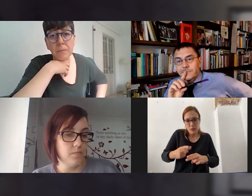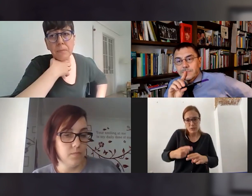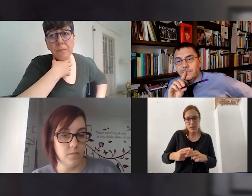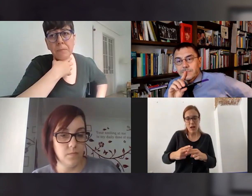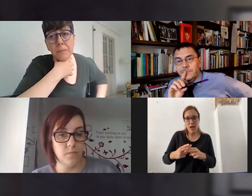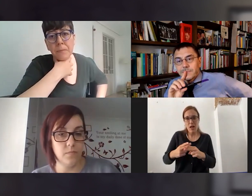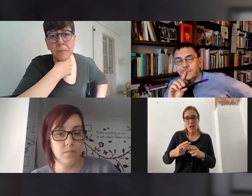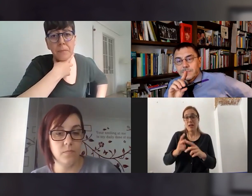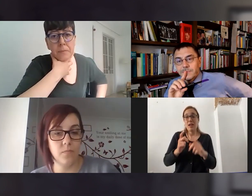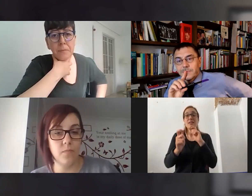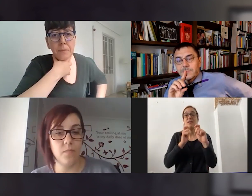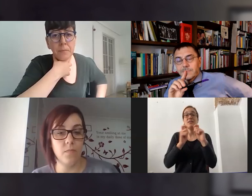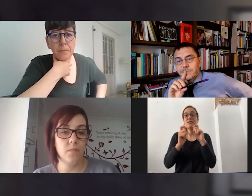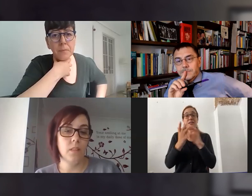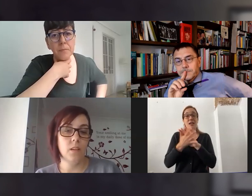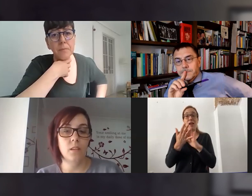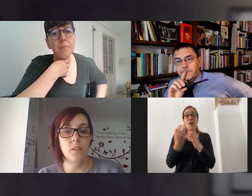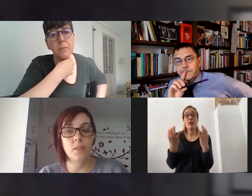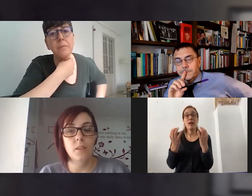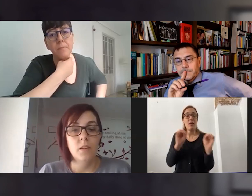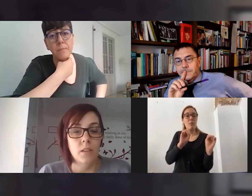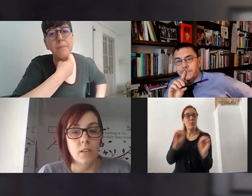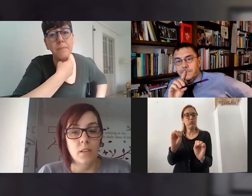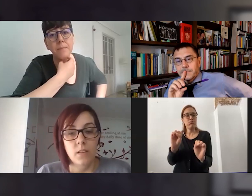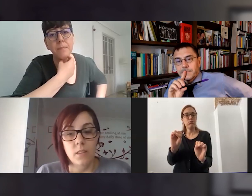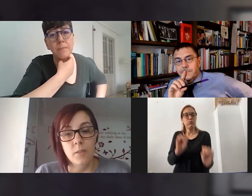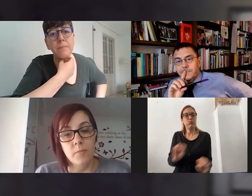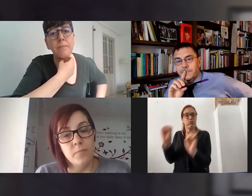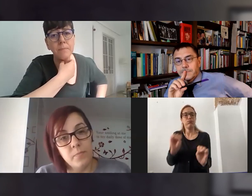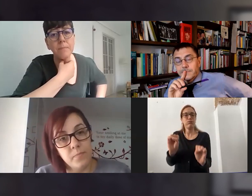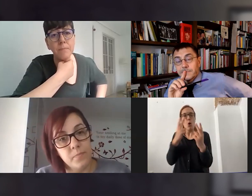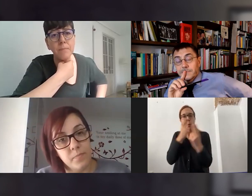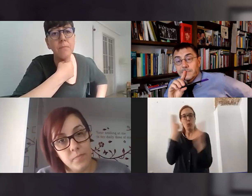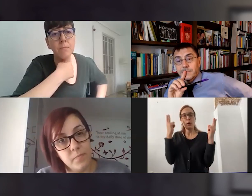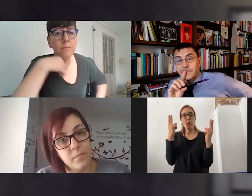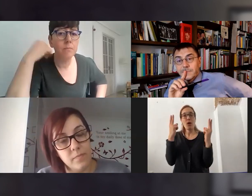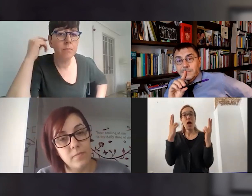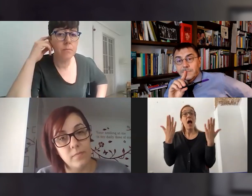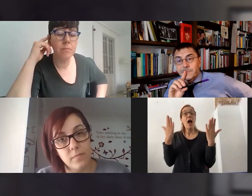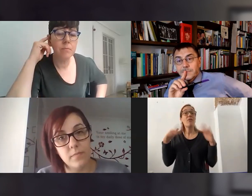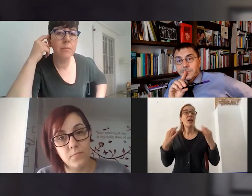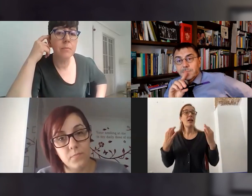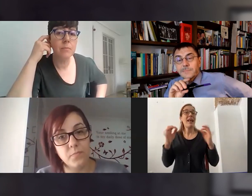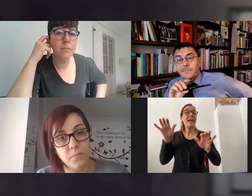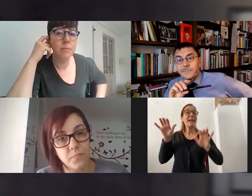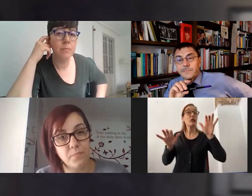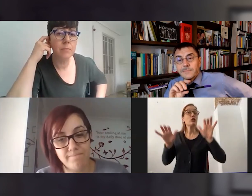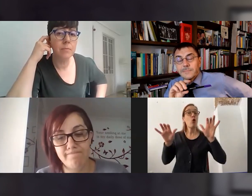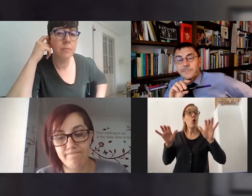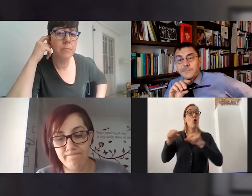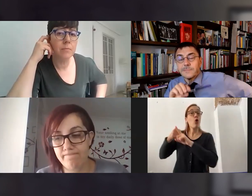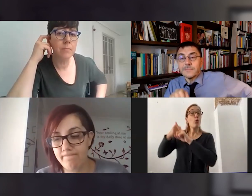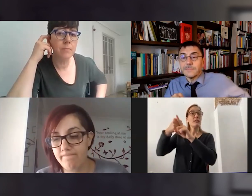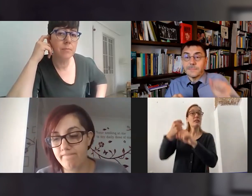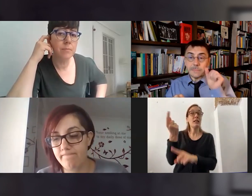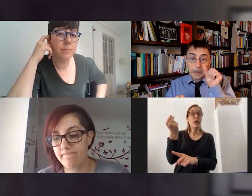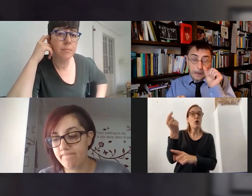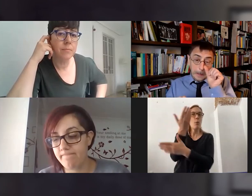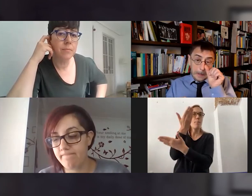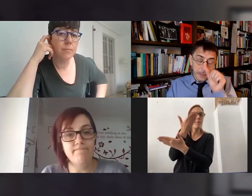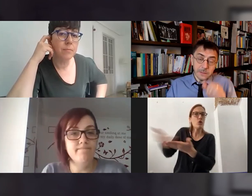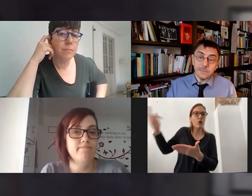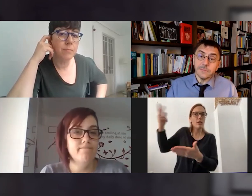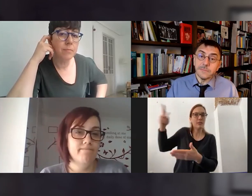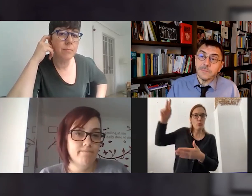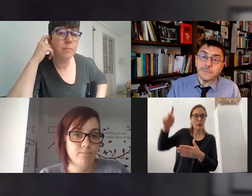entrevista de blindar lo público, al final estamos poniendo en riesgo muchos miles de millones de euros para estos lobbies. Es que además, cuando decimos que la Comunidad